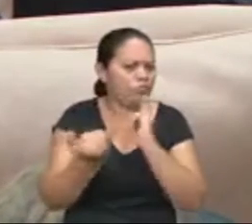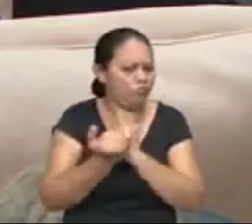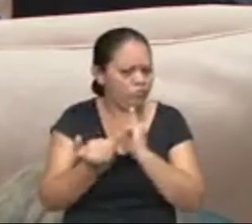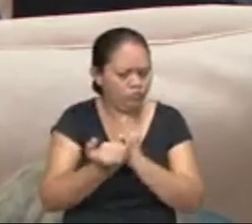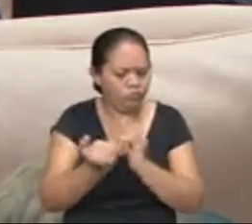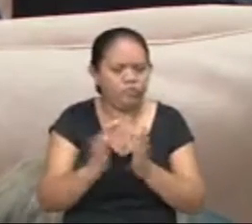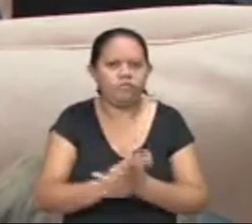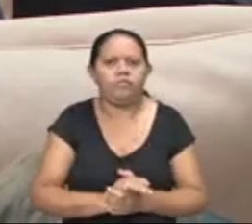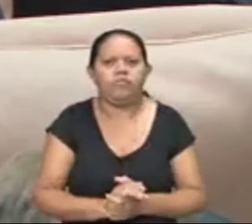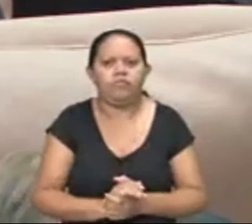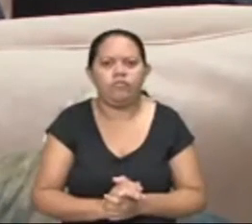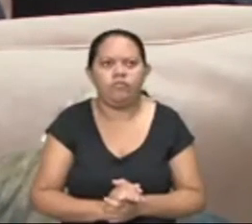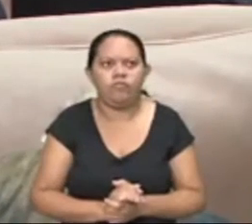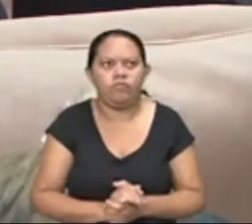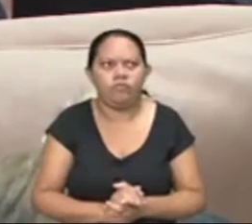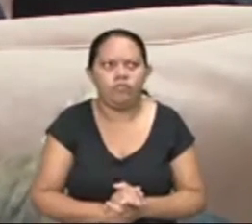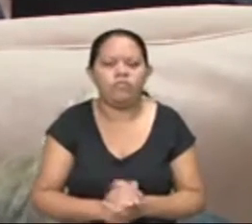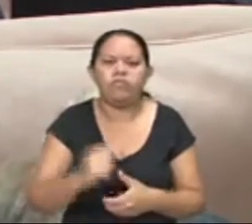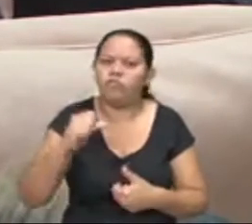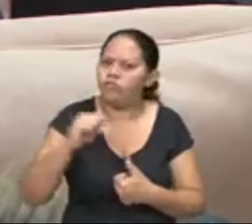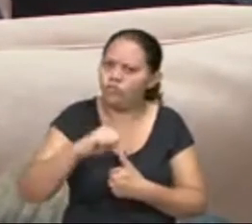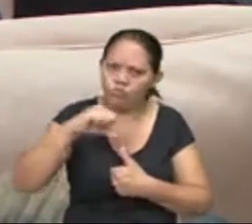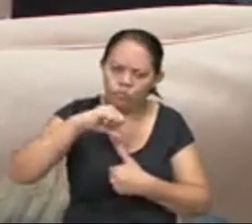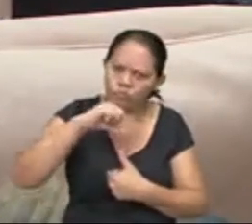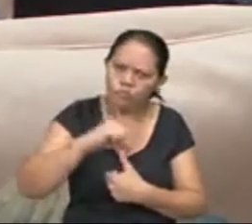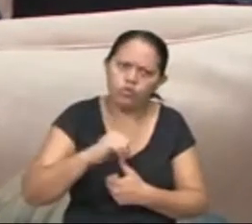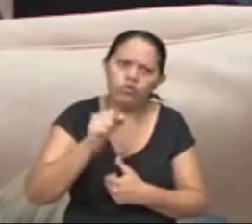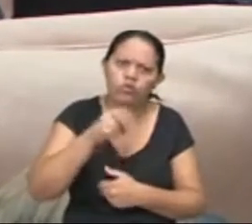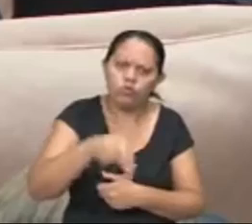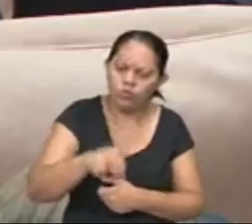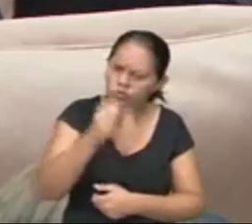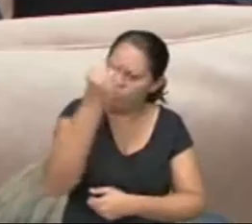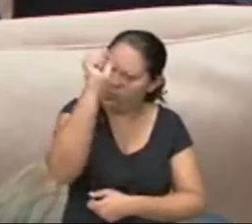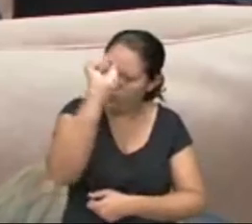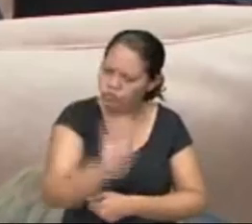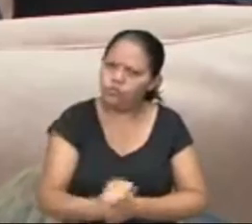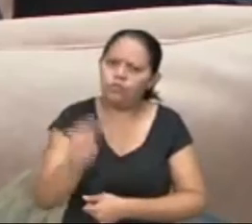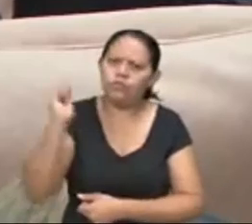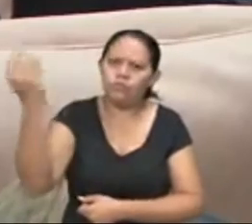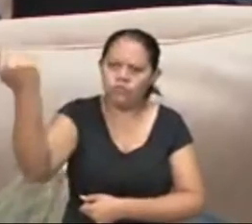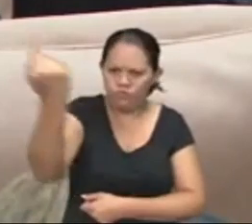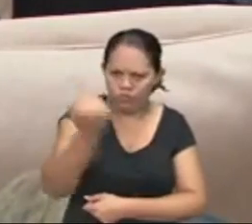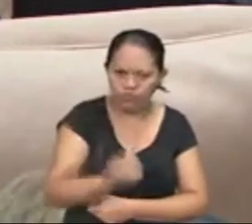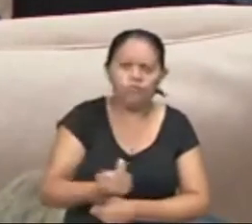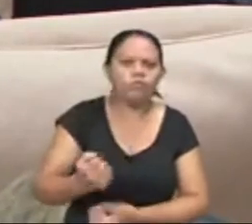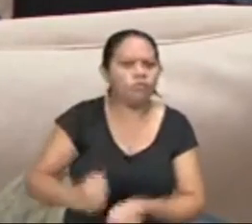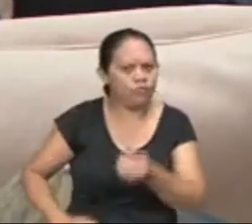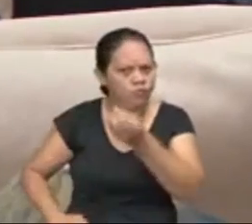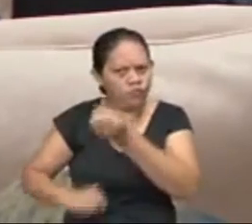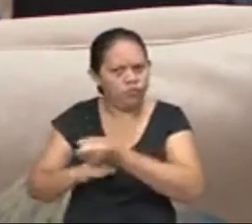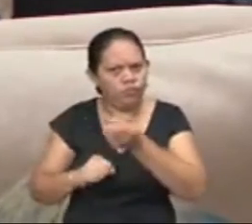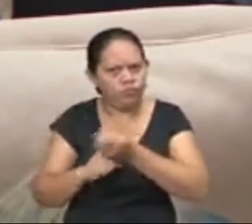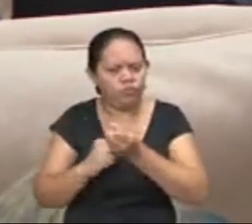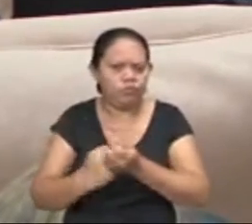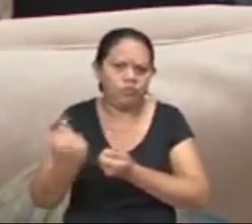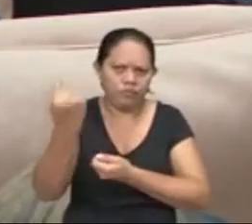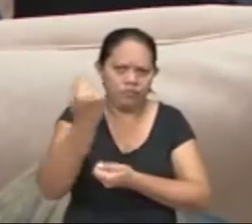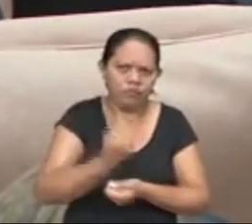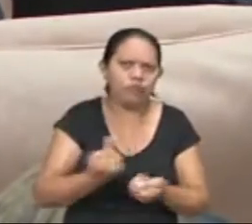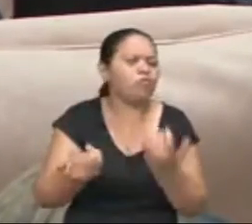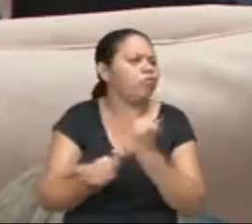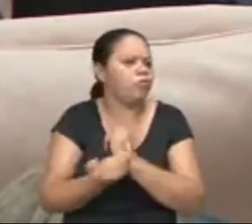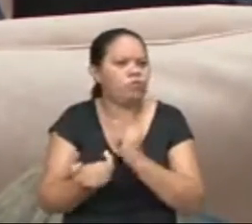que el Comando Sur de los Estados Unidos, igual que han venido a apoyar al ejército de Nicaragua de los Estados Unidos